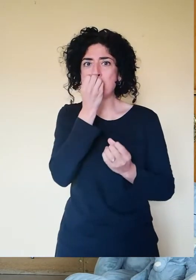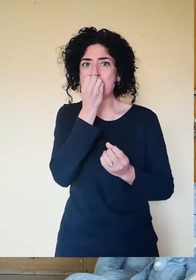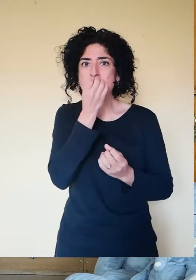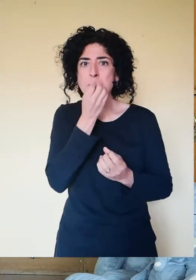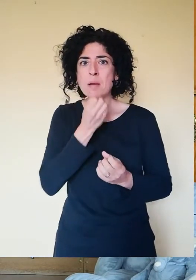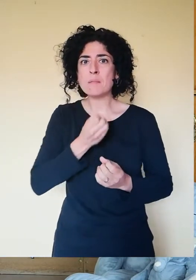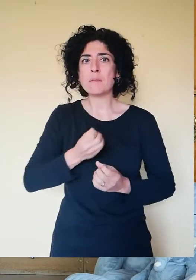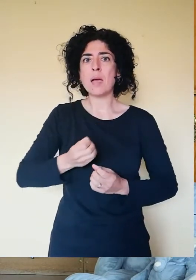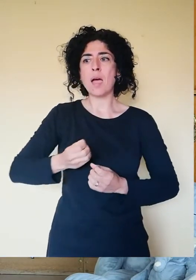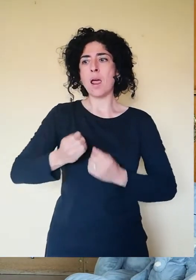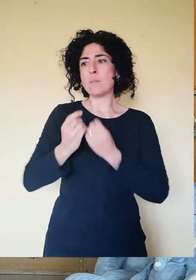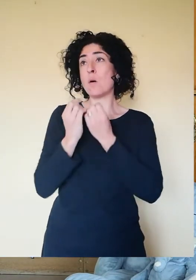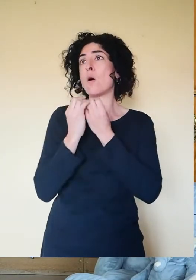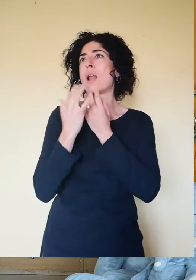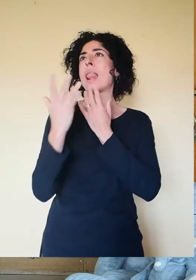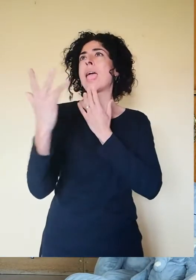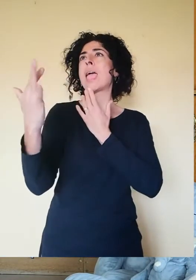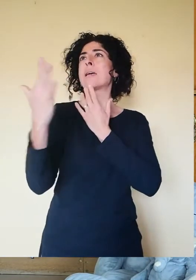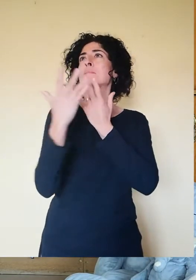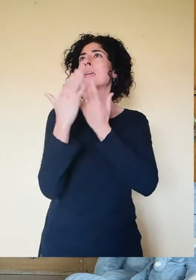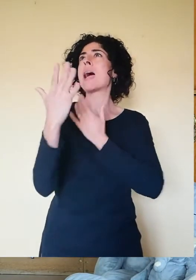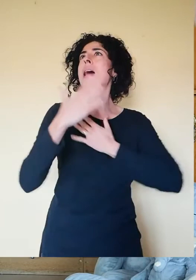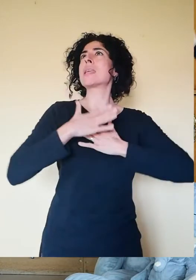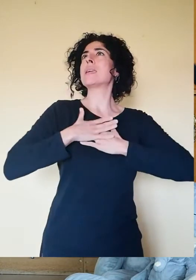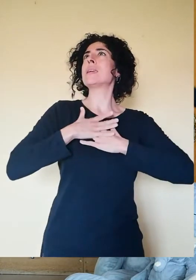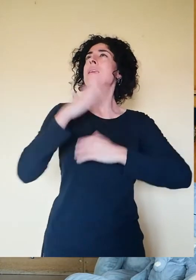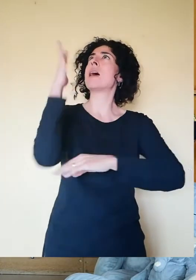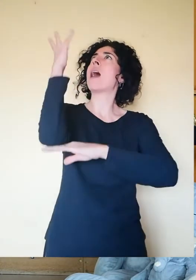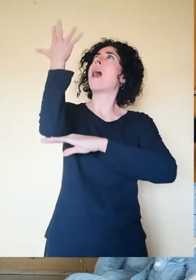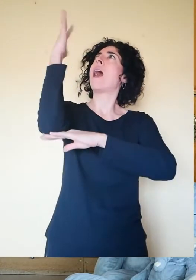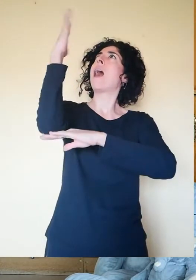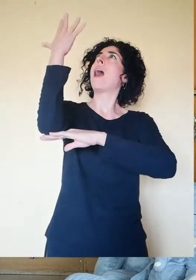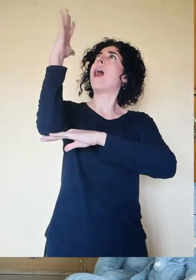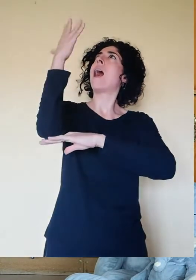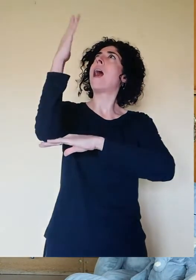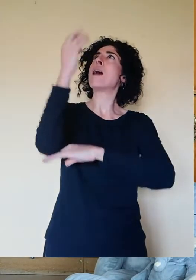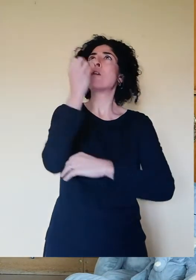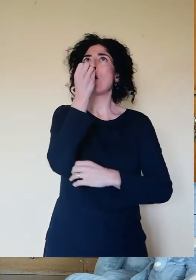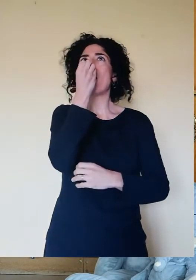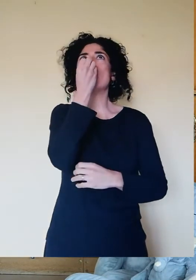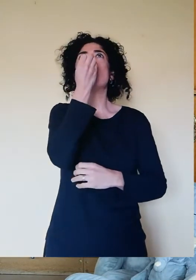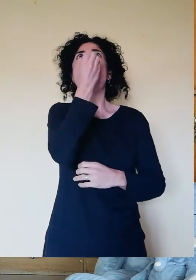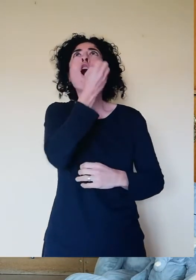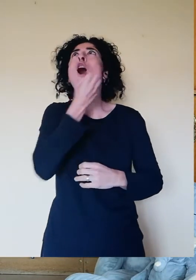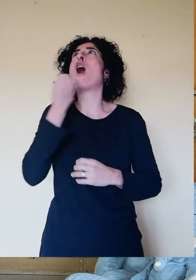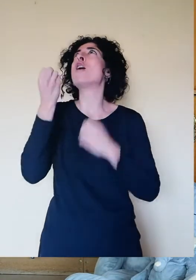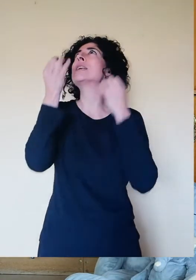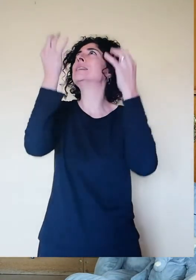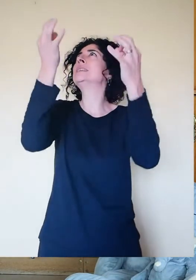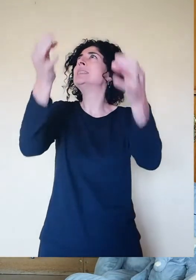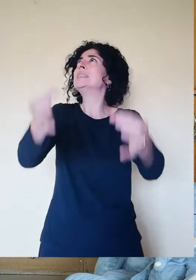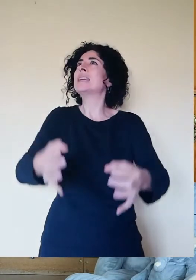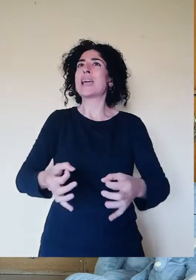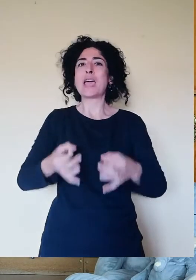Dice: hay un árbol en mi jardín, siempre